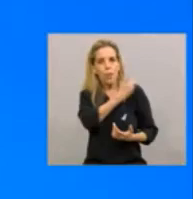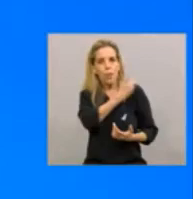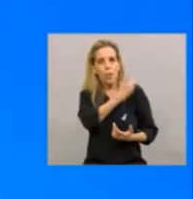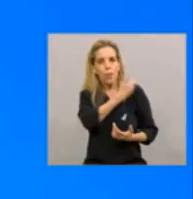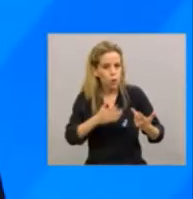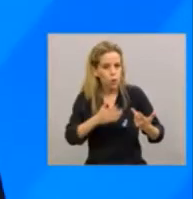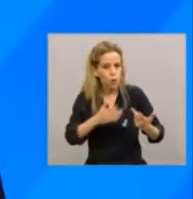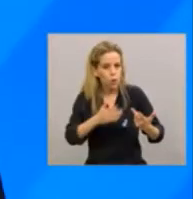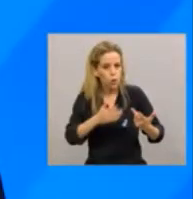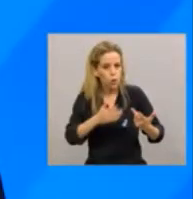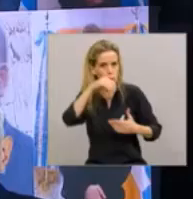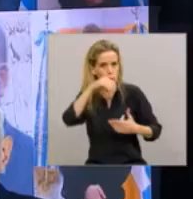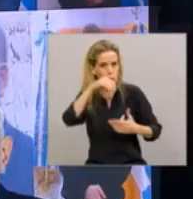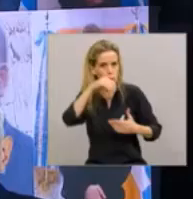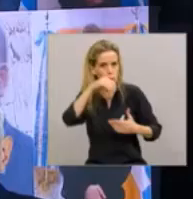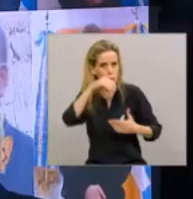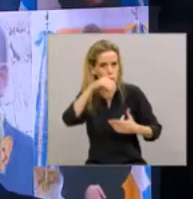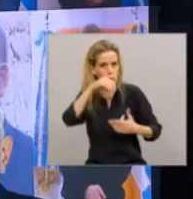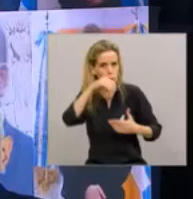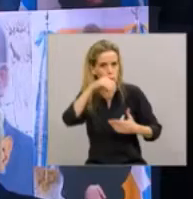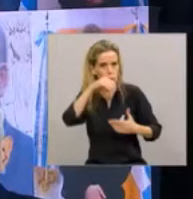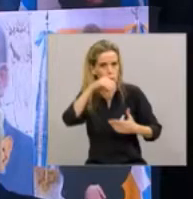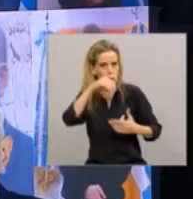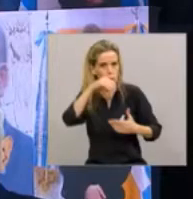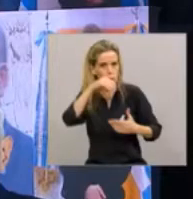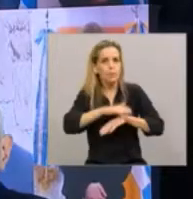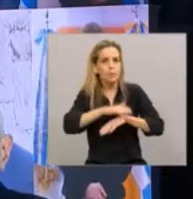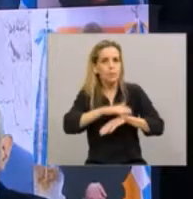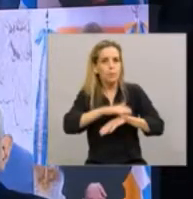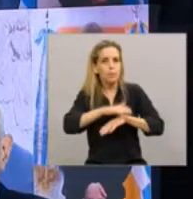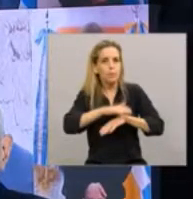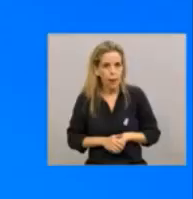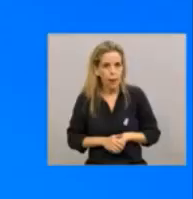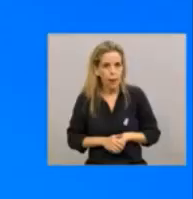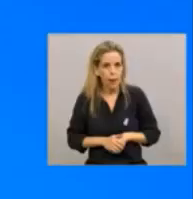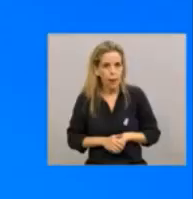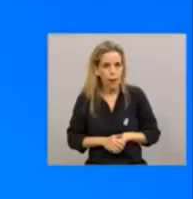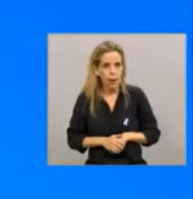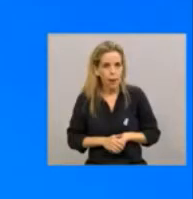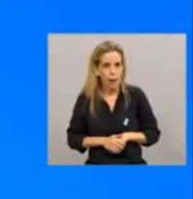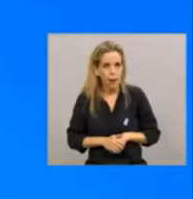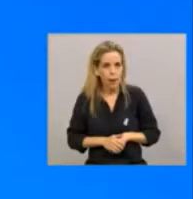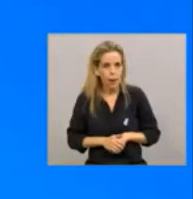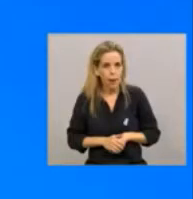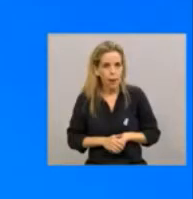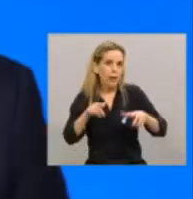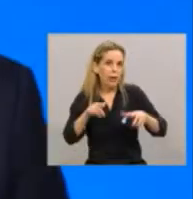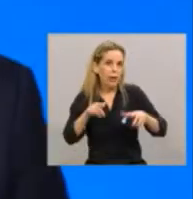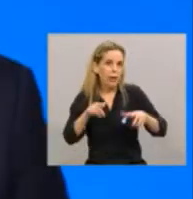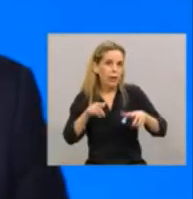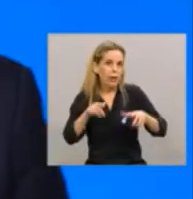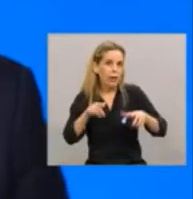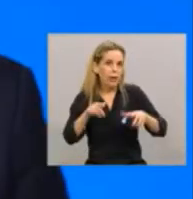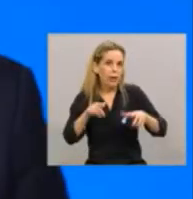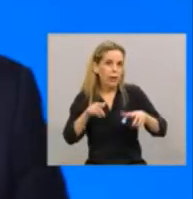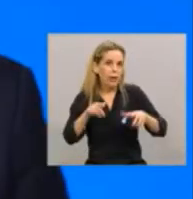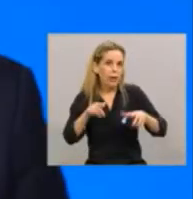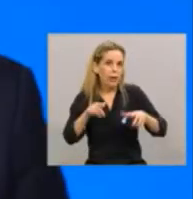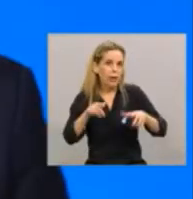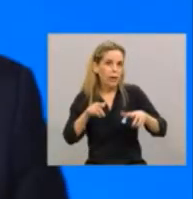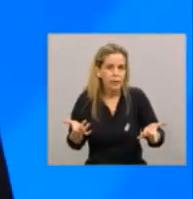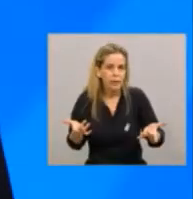y responsabilidad y en este tiempo tan cruel en términos de